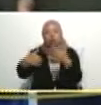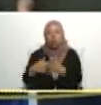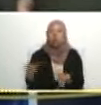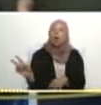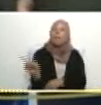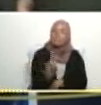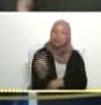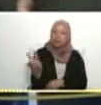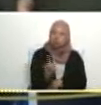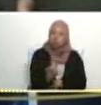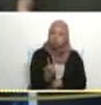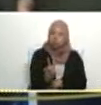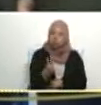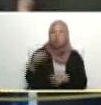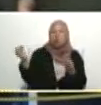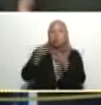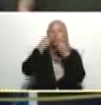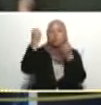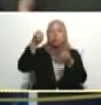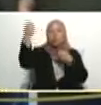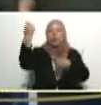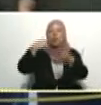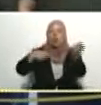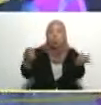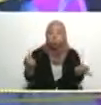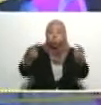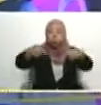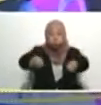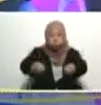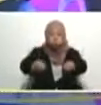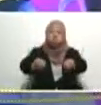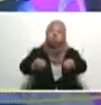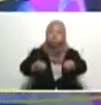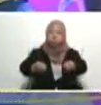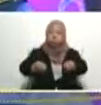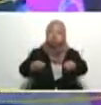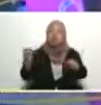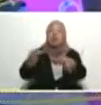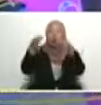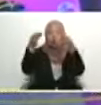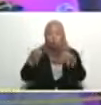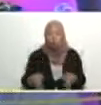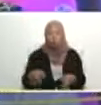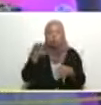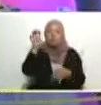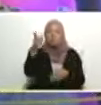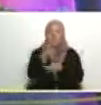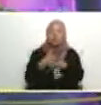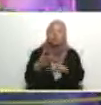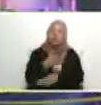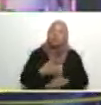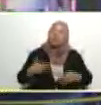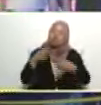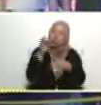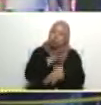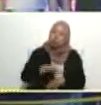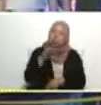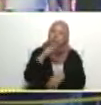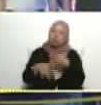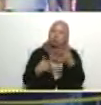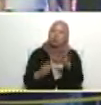y venezolanas, la lucha contra las sanciones criminales, la consolidación del estado de bienestar social y